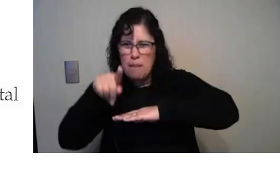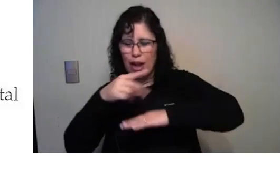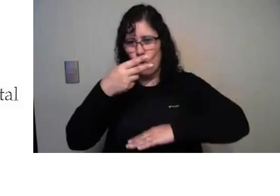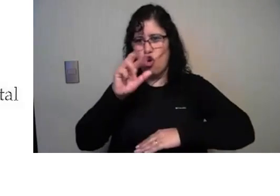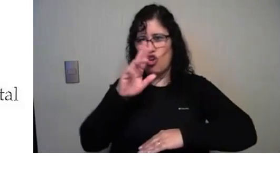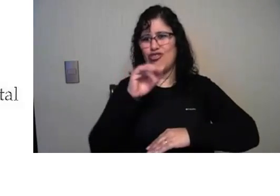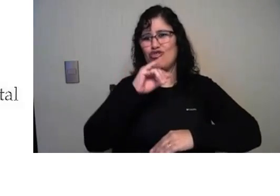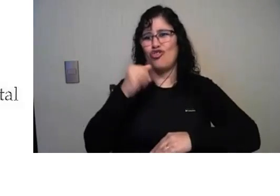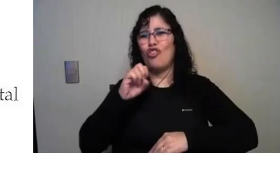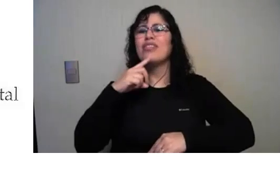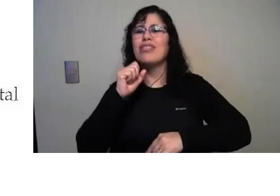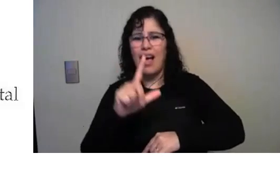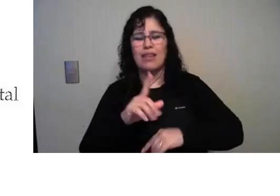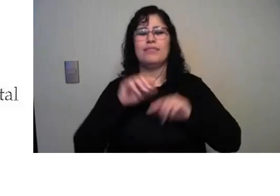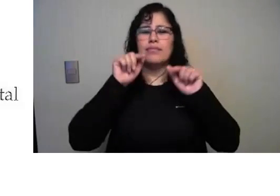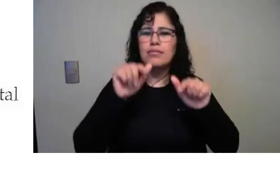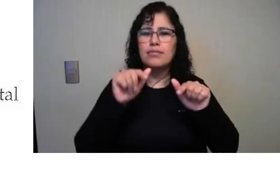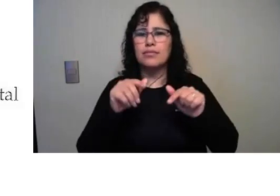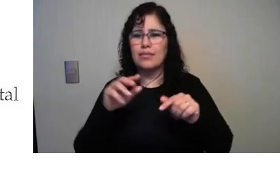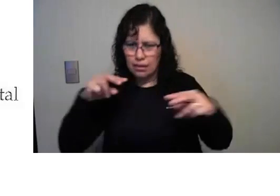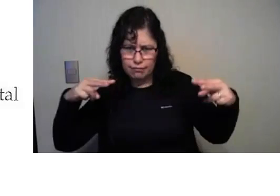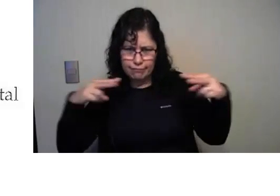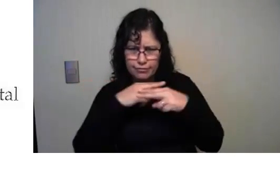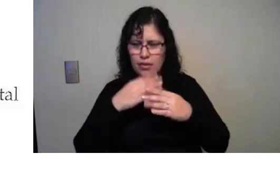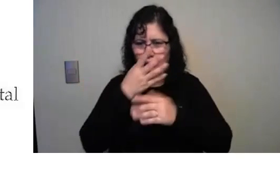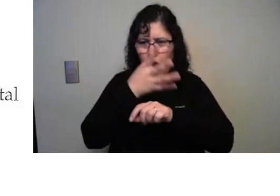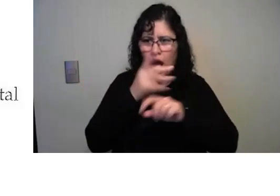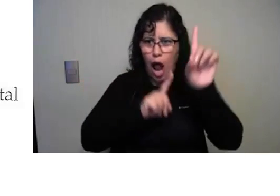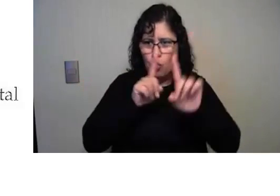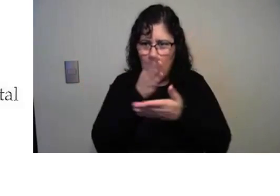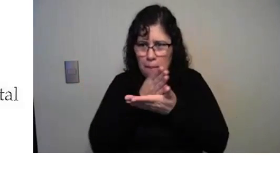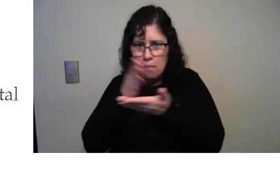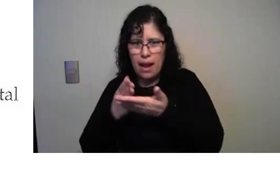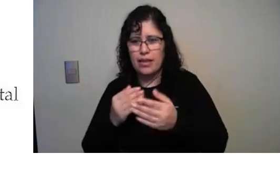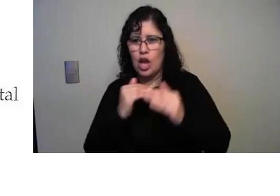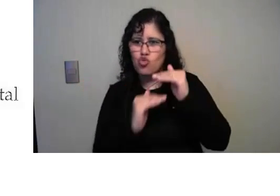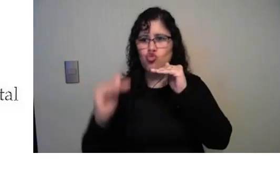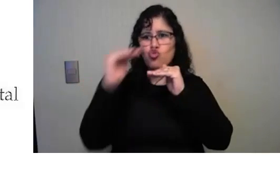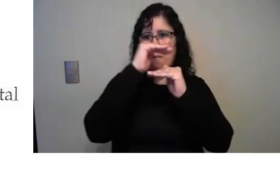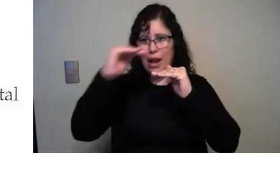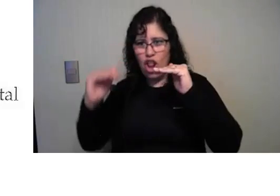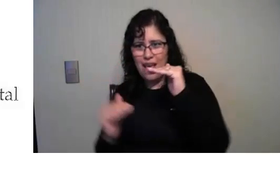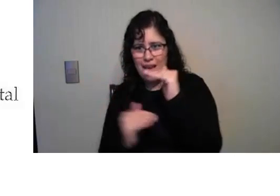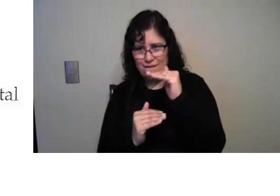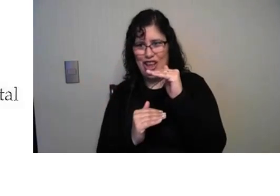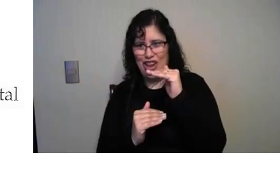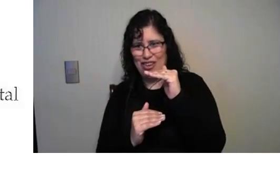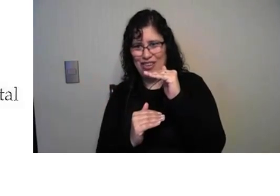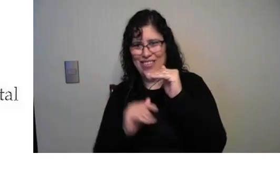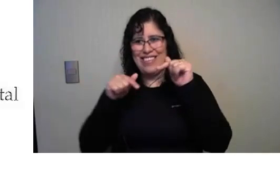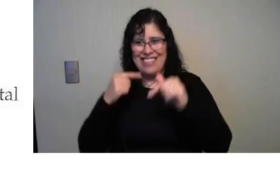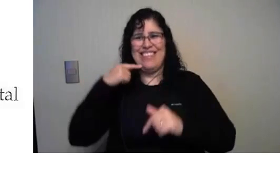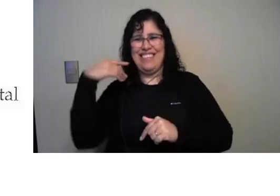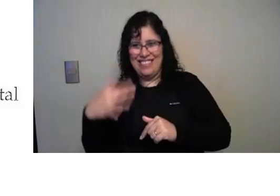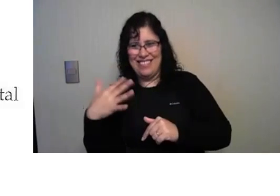horizontales vamos a obtener estructuras que van a quedar superiores y estructuras que van a quedar inferiores a